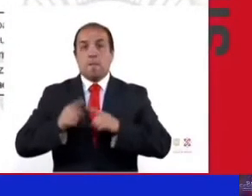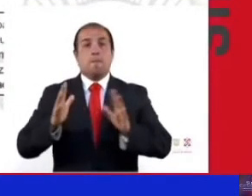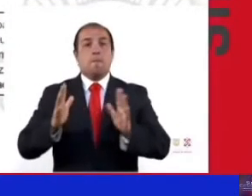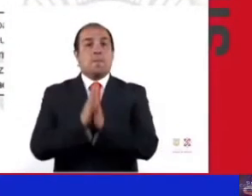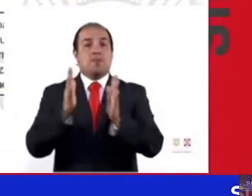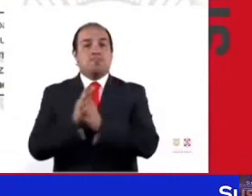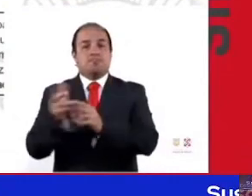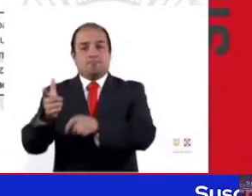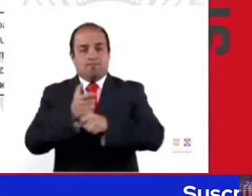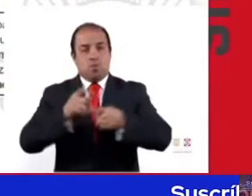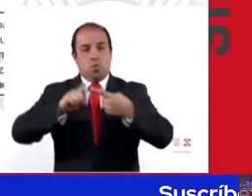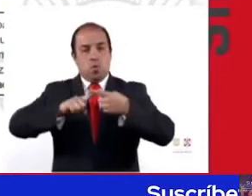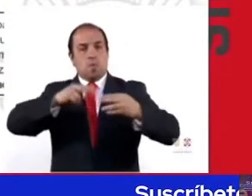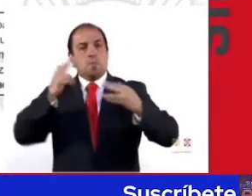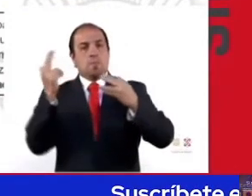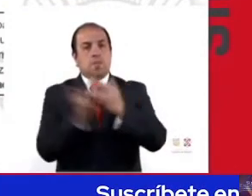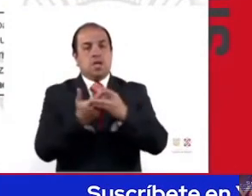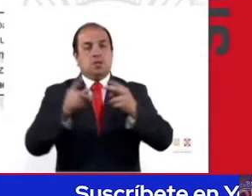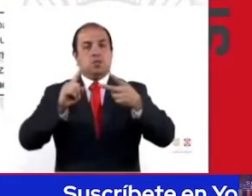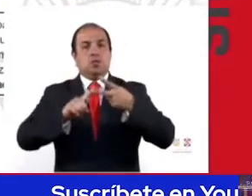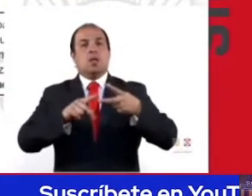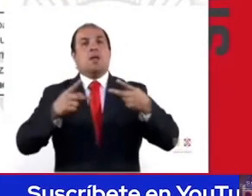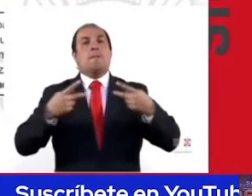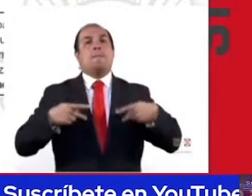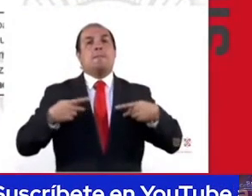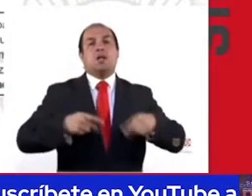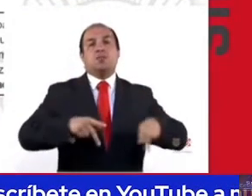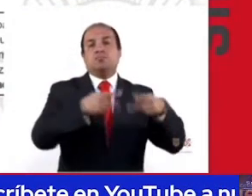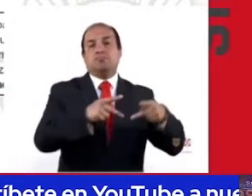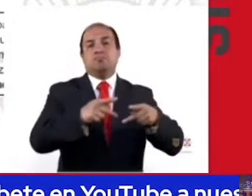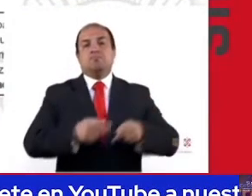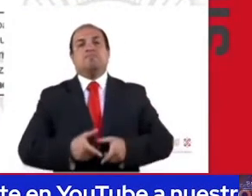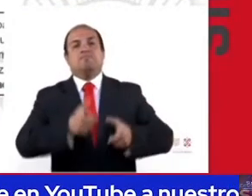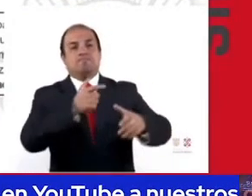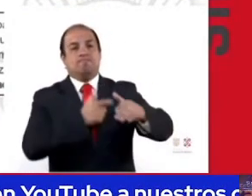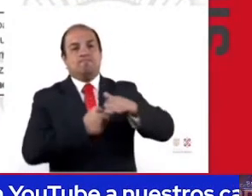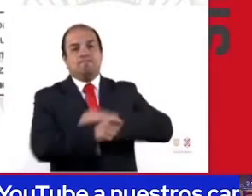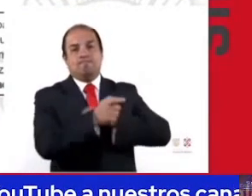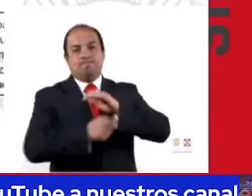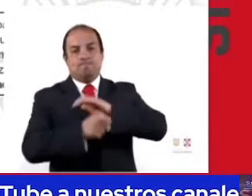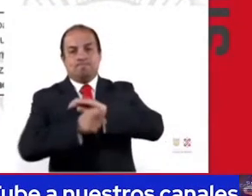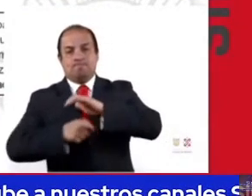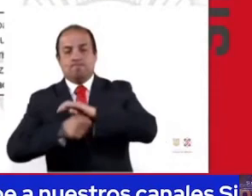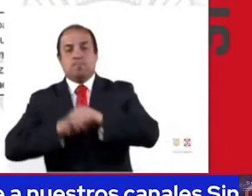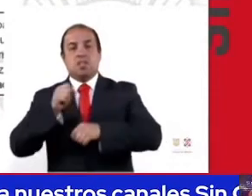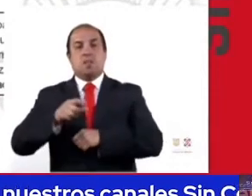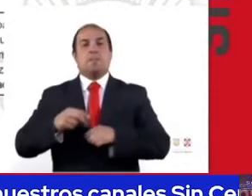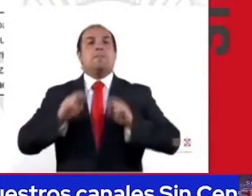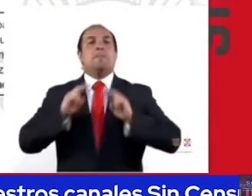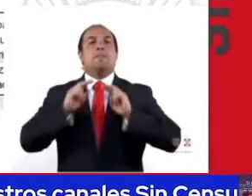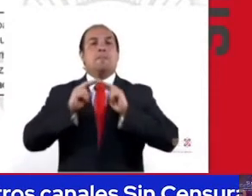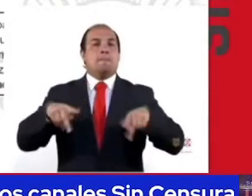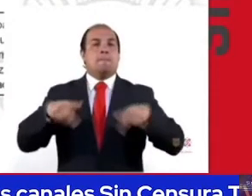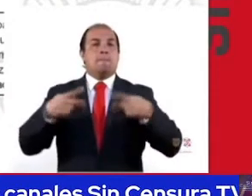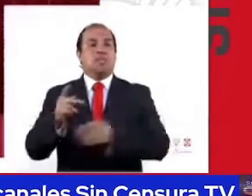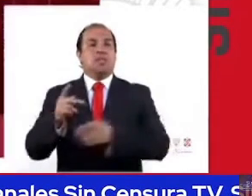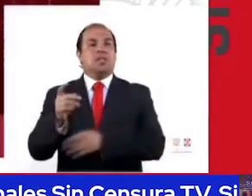homicidio, extorsión a comerciantes y narcomenudeo, principalmente en las alcaldías Iztacalco y Venustiano